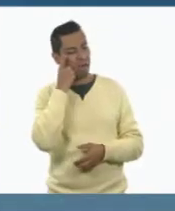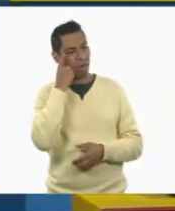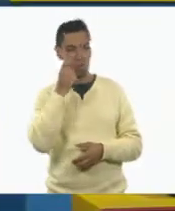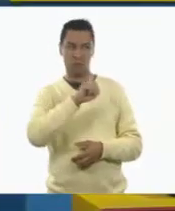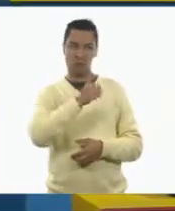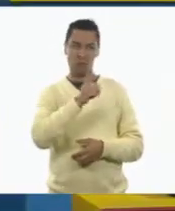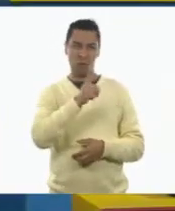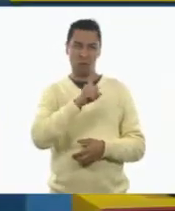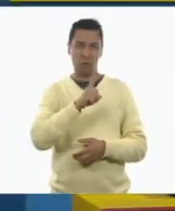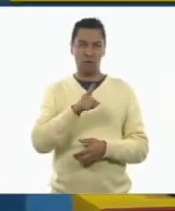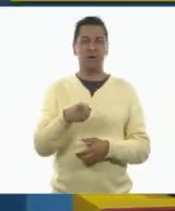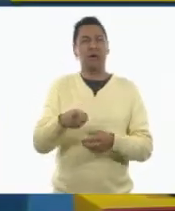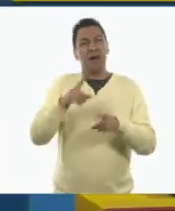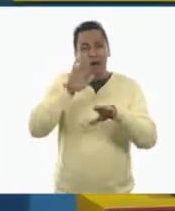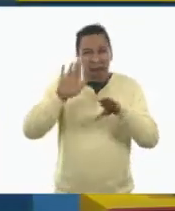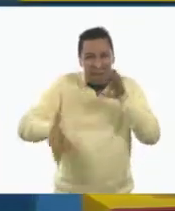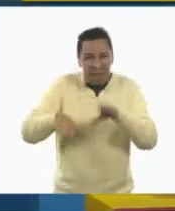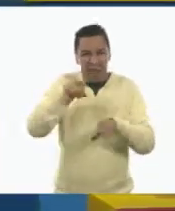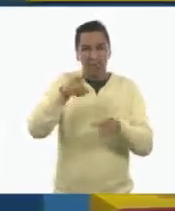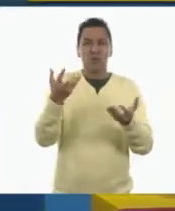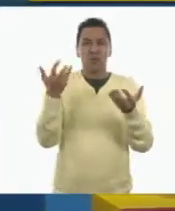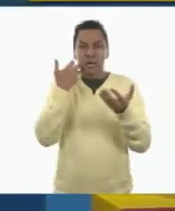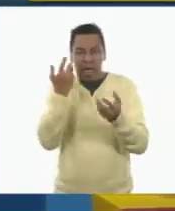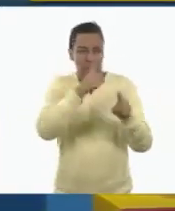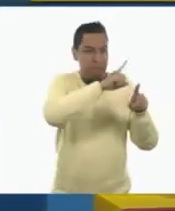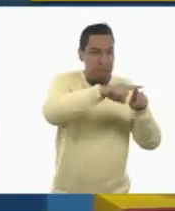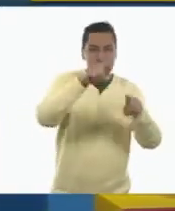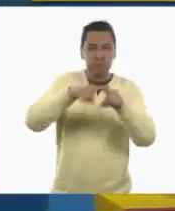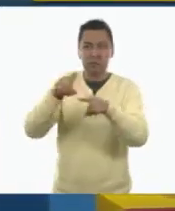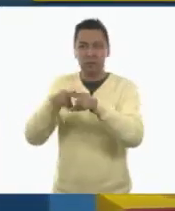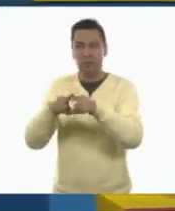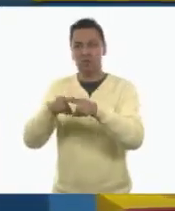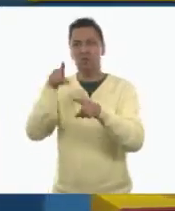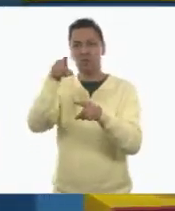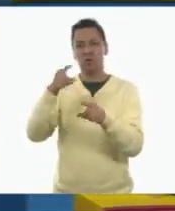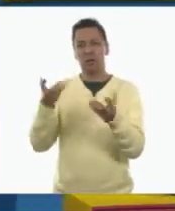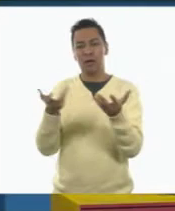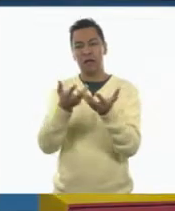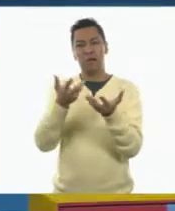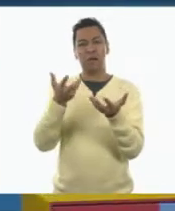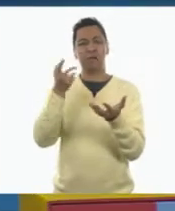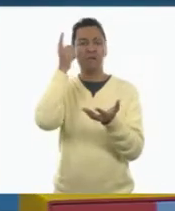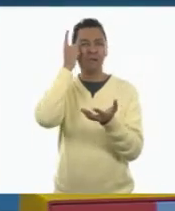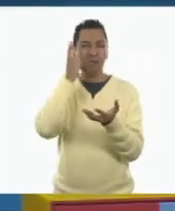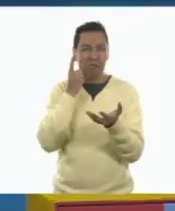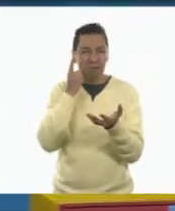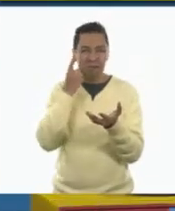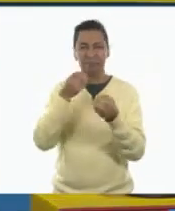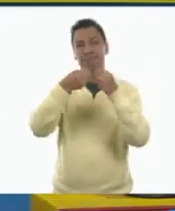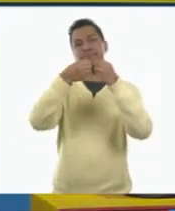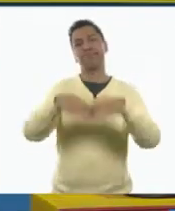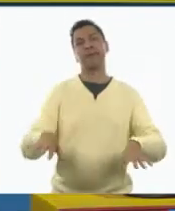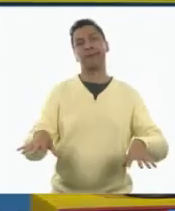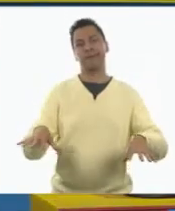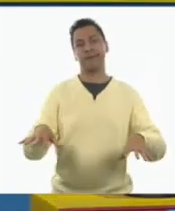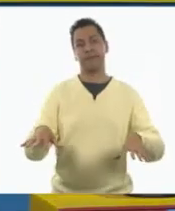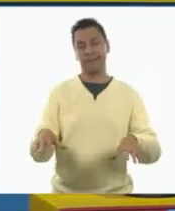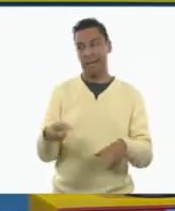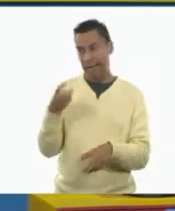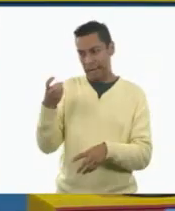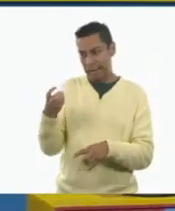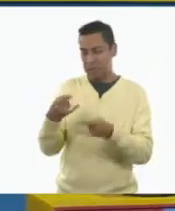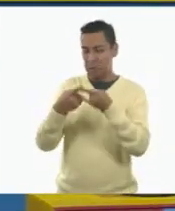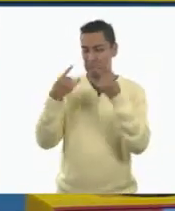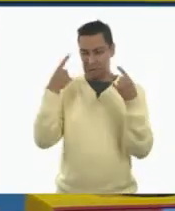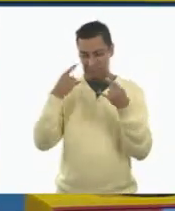se nos van las oportunidades por, figuradamente, dormirnos, ¿verdad? Y para eso sirven precisamente los refranes.